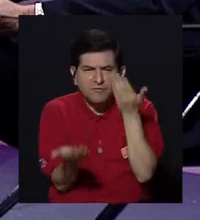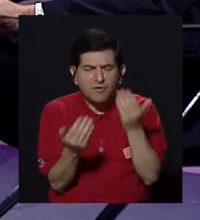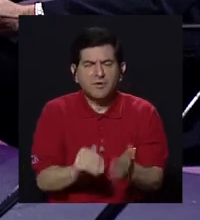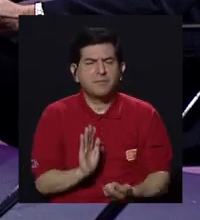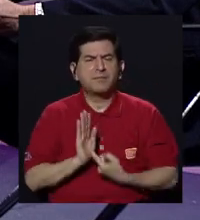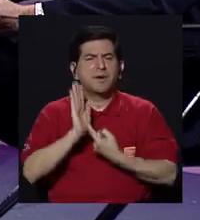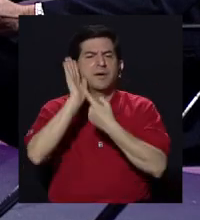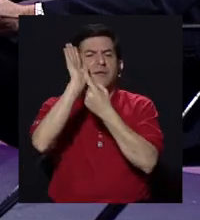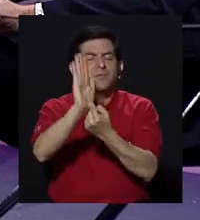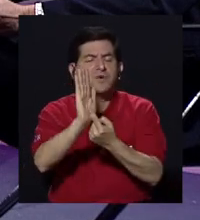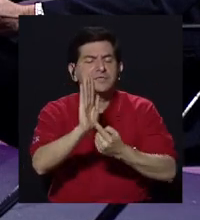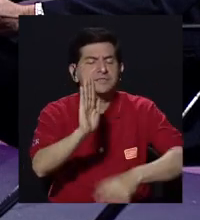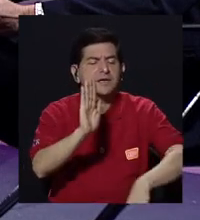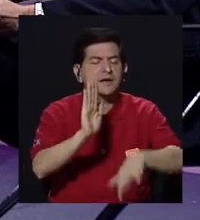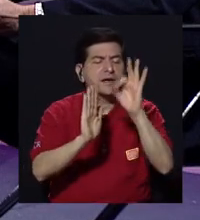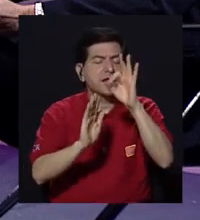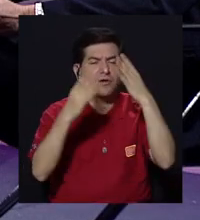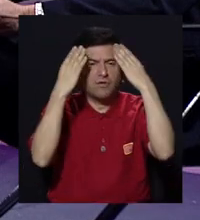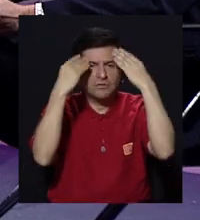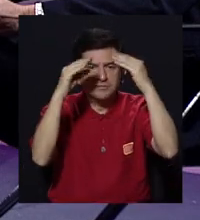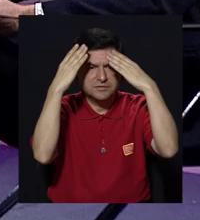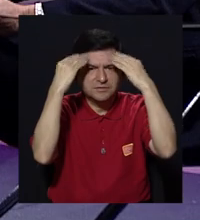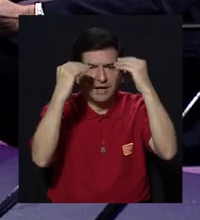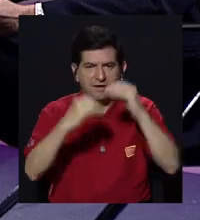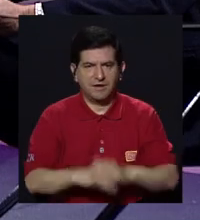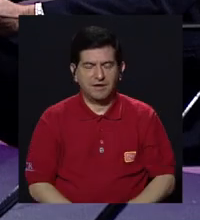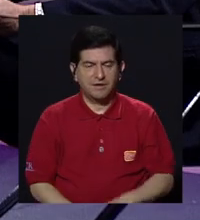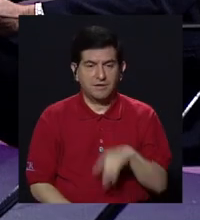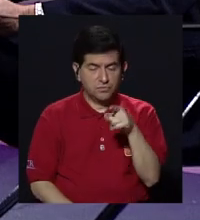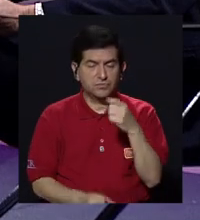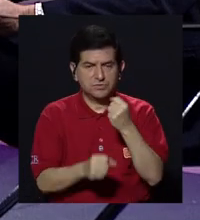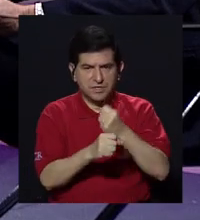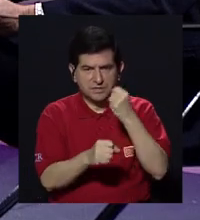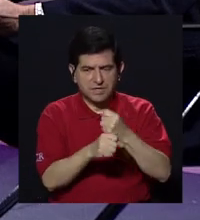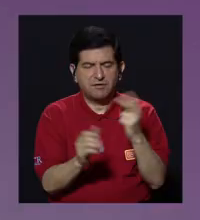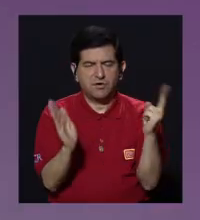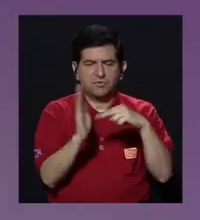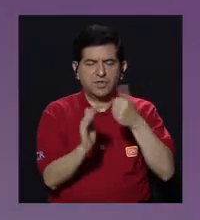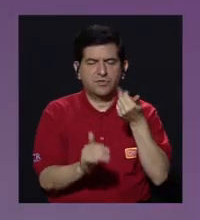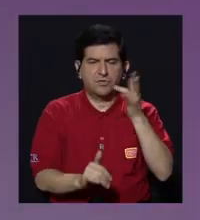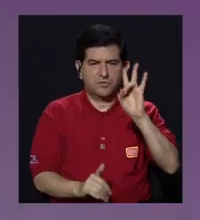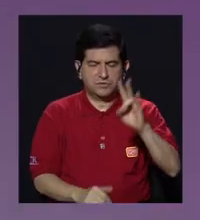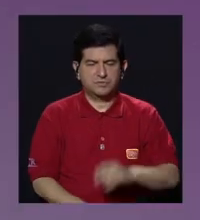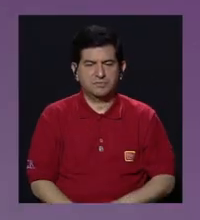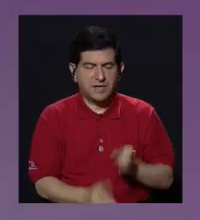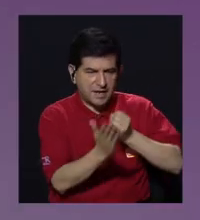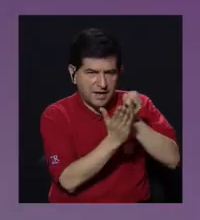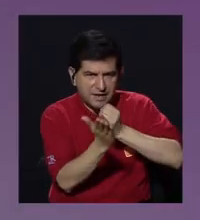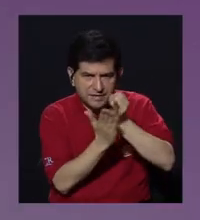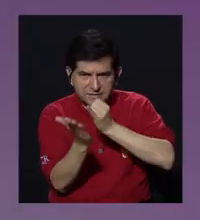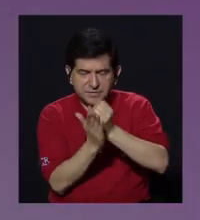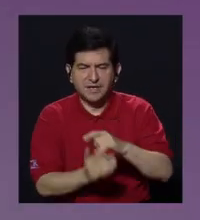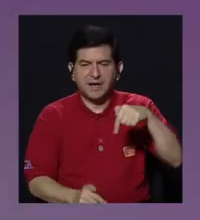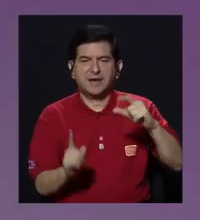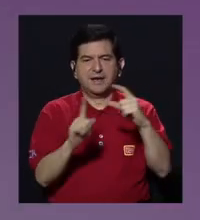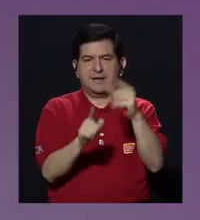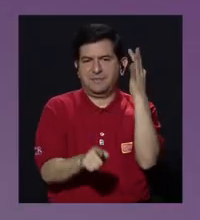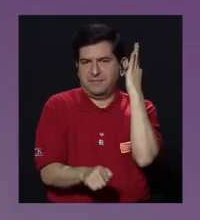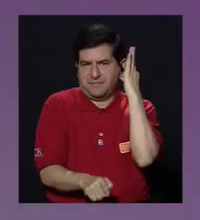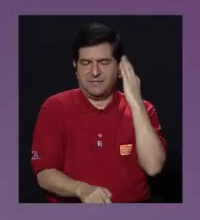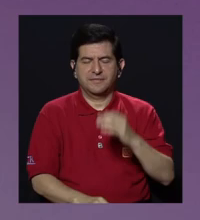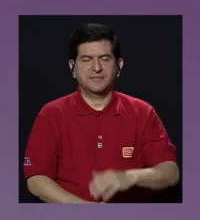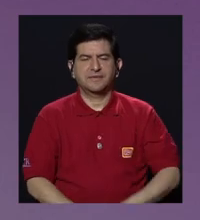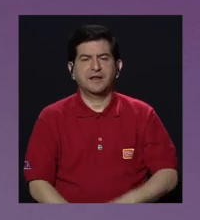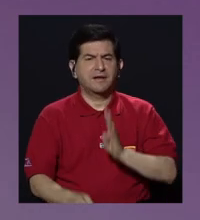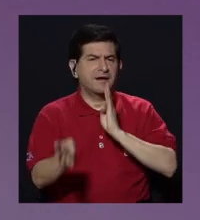hallazgo del informe que ustedes realizan durante todo el 2017 a manera de inspección. Estamos en Palabra de Mujer, hablando en